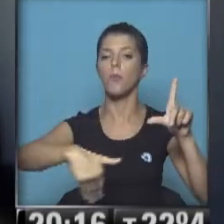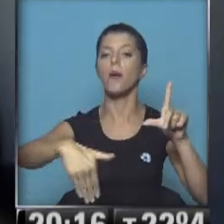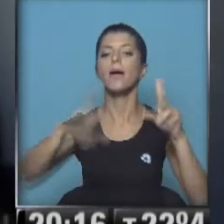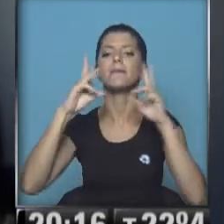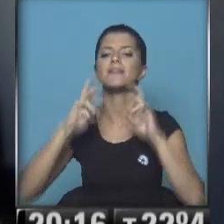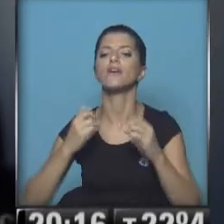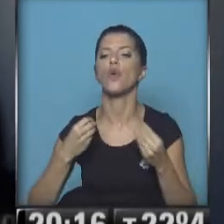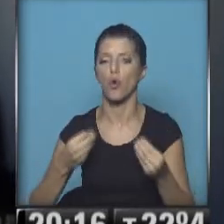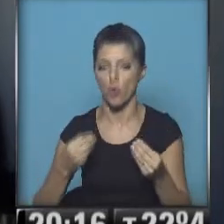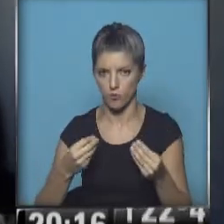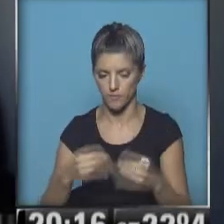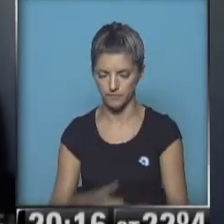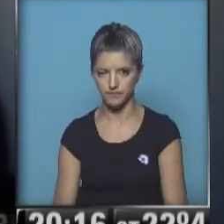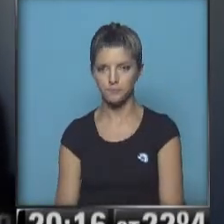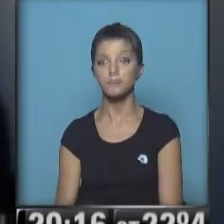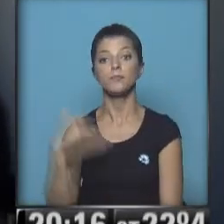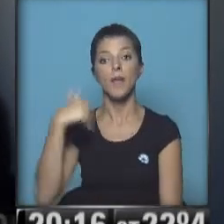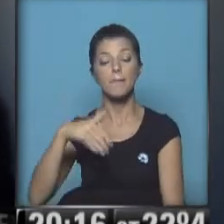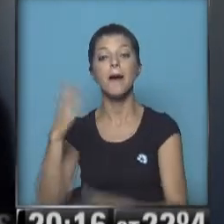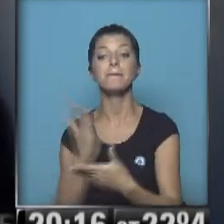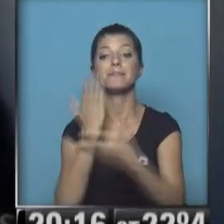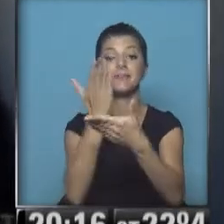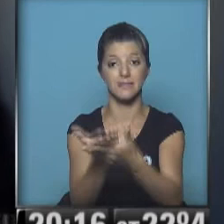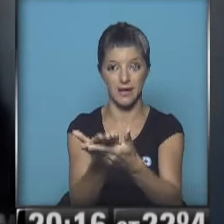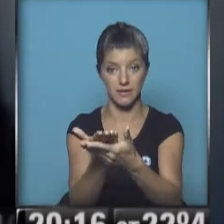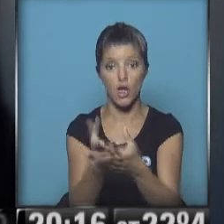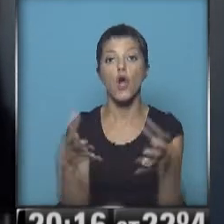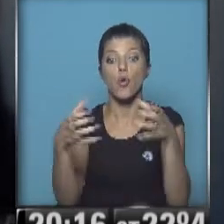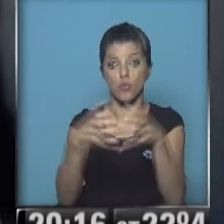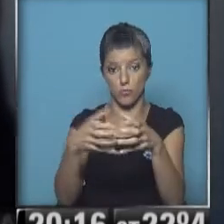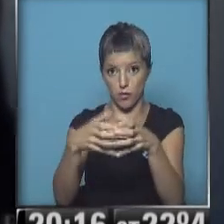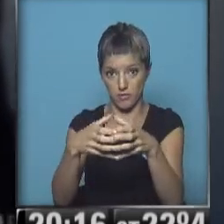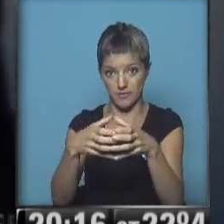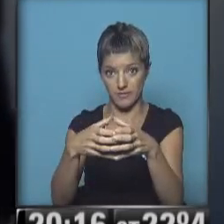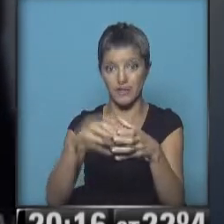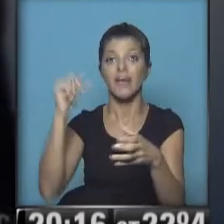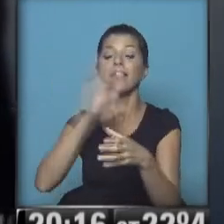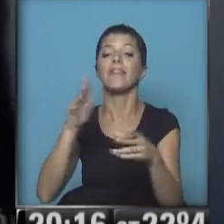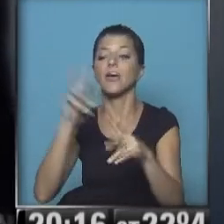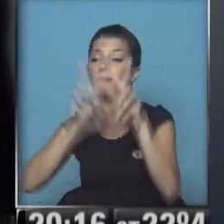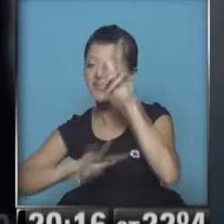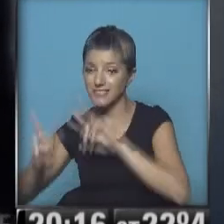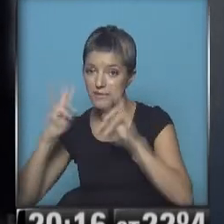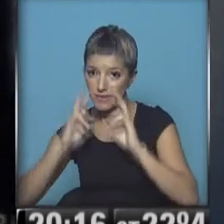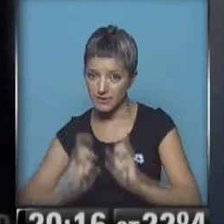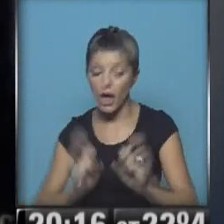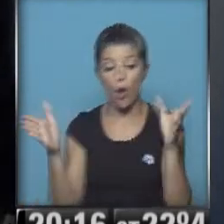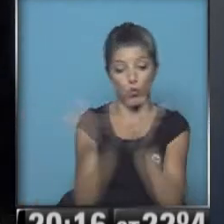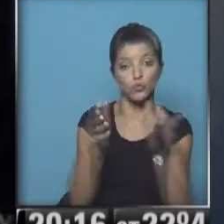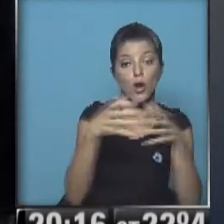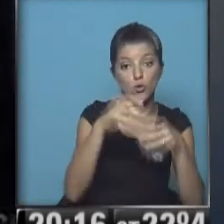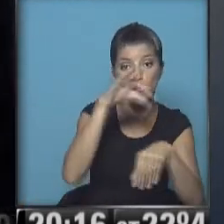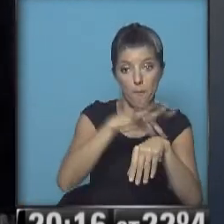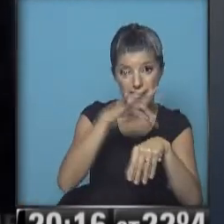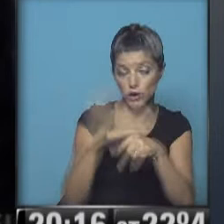se va a presentar el estudio criminalístico que es también una junta criminalística que en combinación con esta junta médica podría darnos